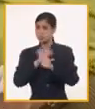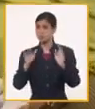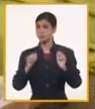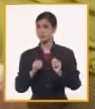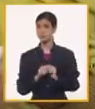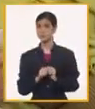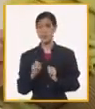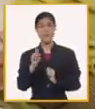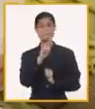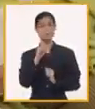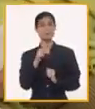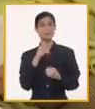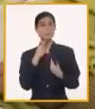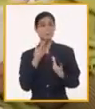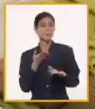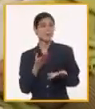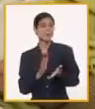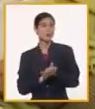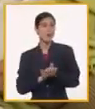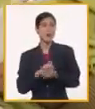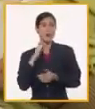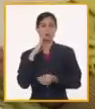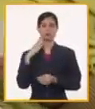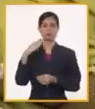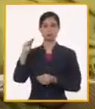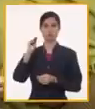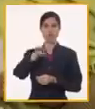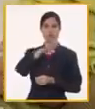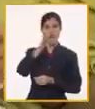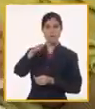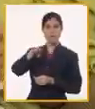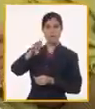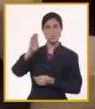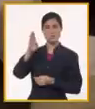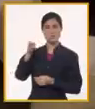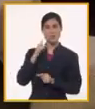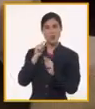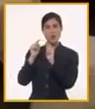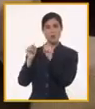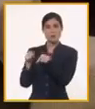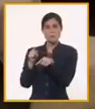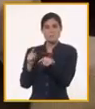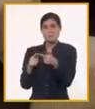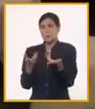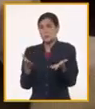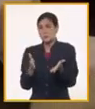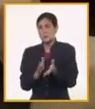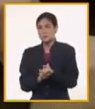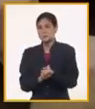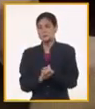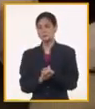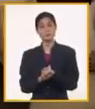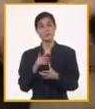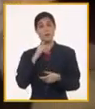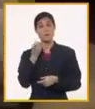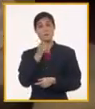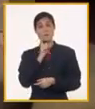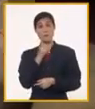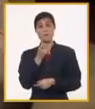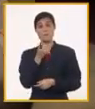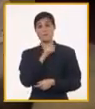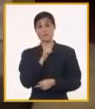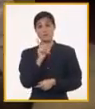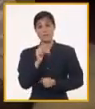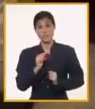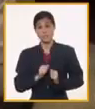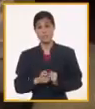la sierra? Cuando irse para la sierra tampoco era sencillo. Había que ir lo con que me hicieron los mecanismos, que no era fácil. Ajá. Si no, allá te